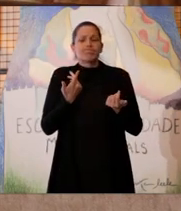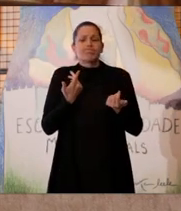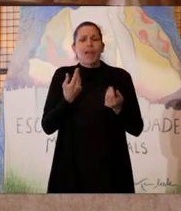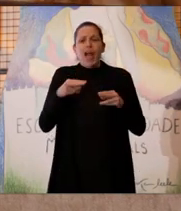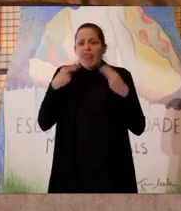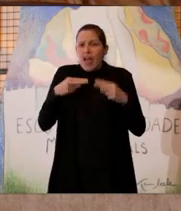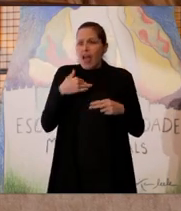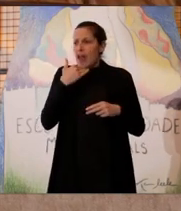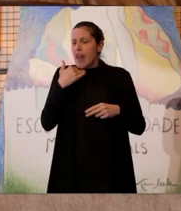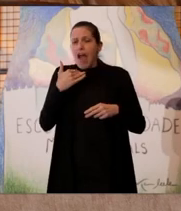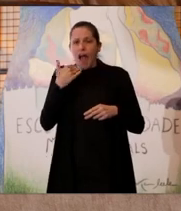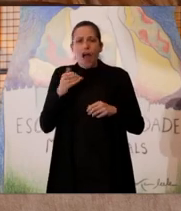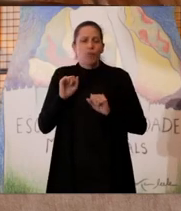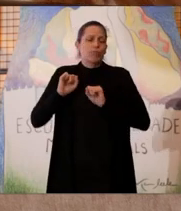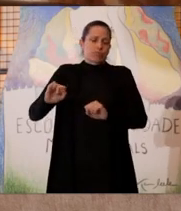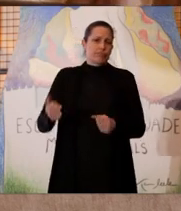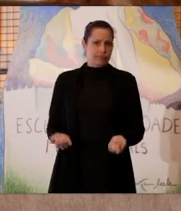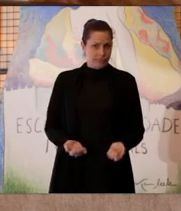las crías nada Gracias